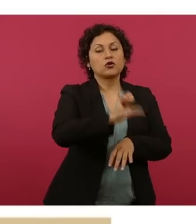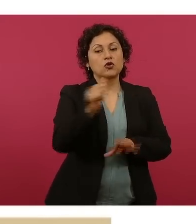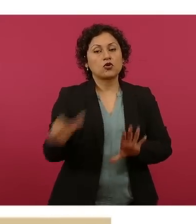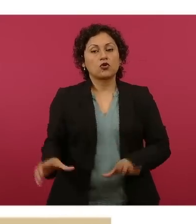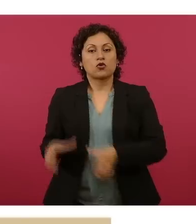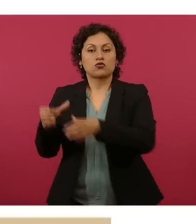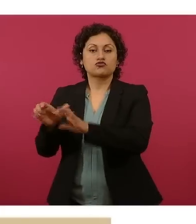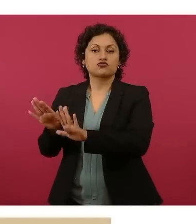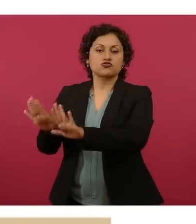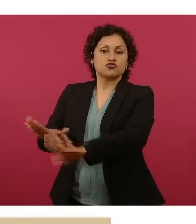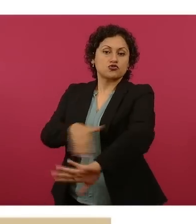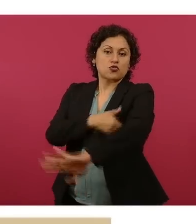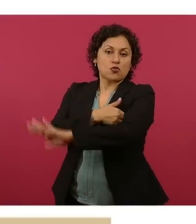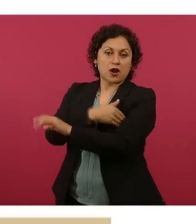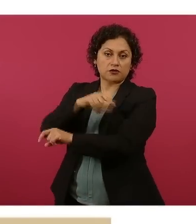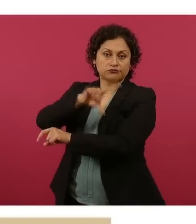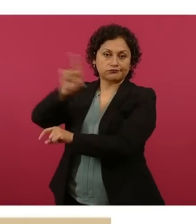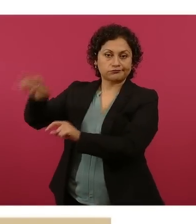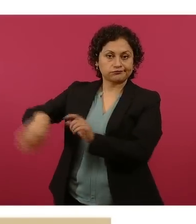para distribución.